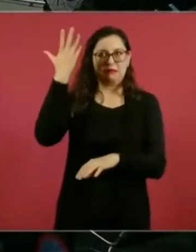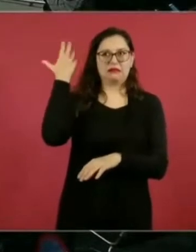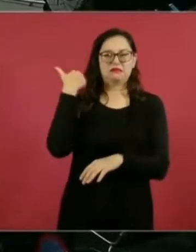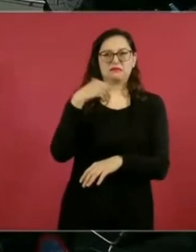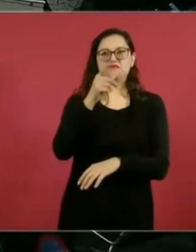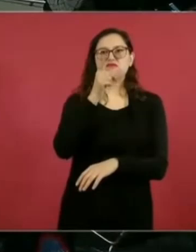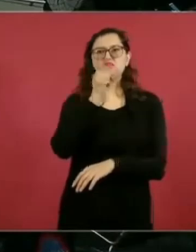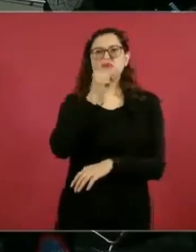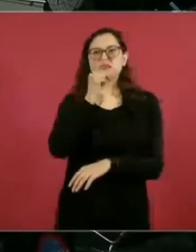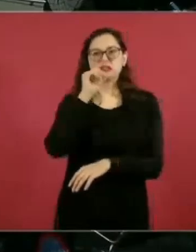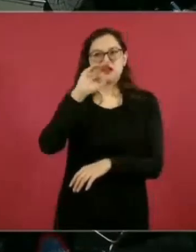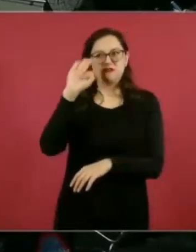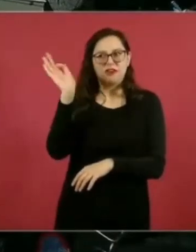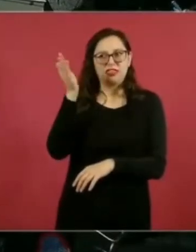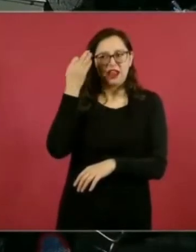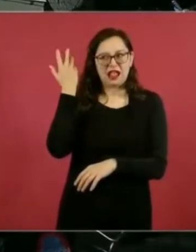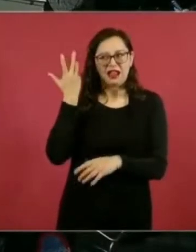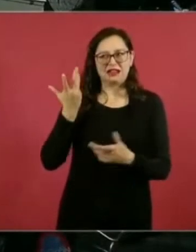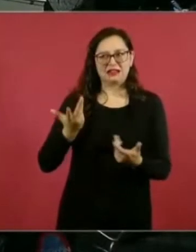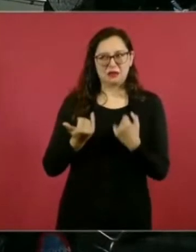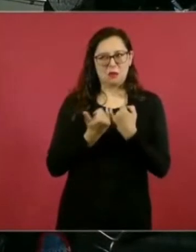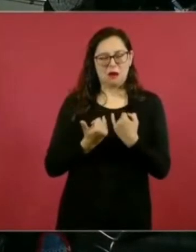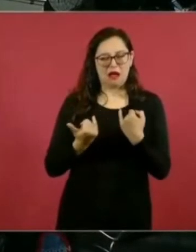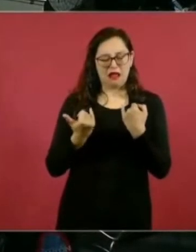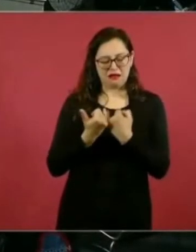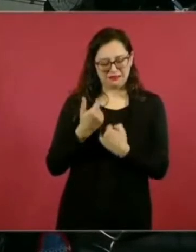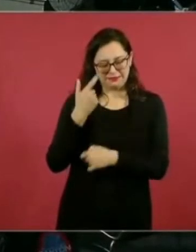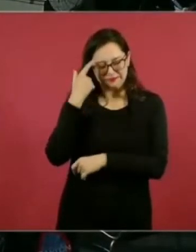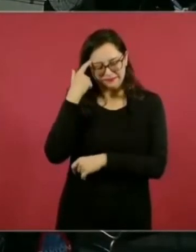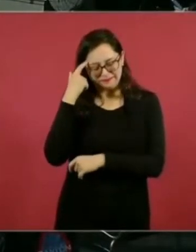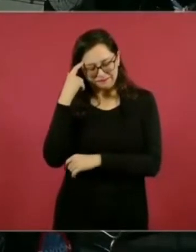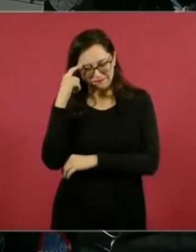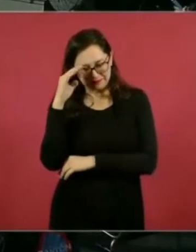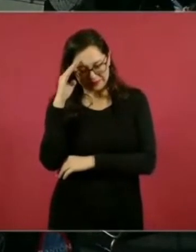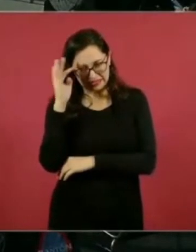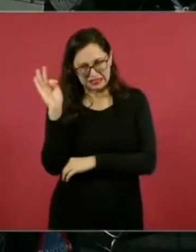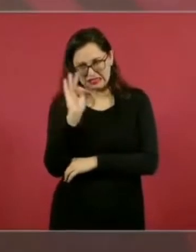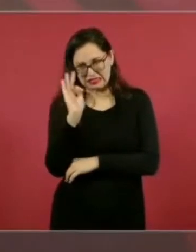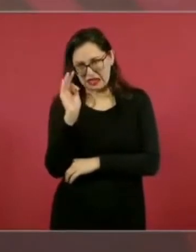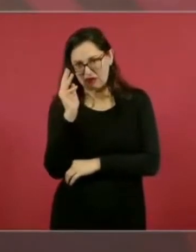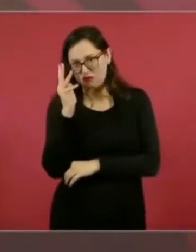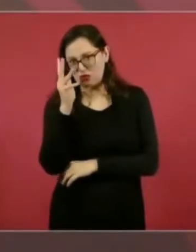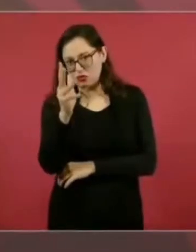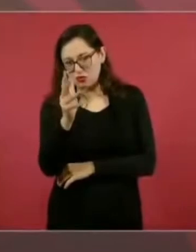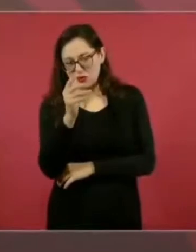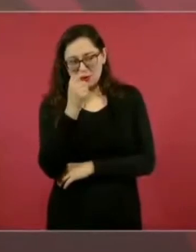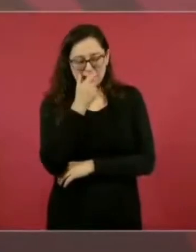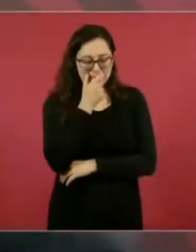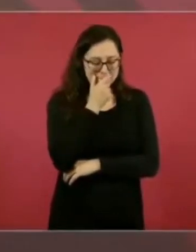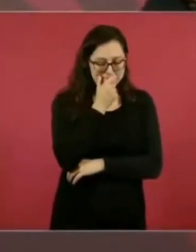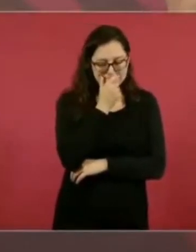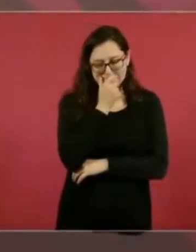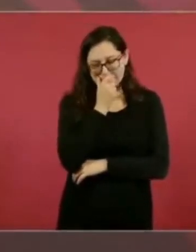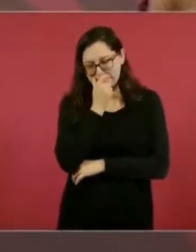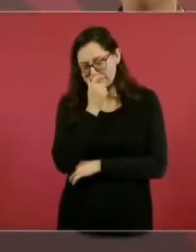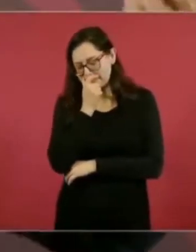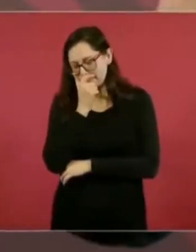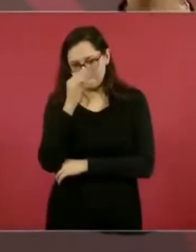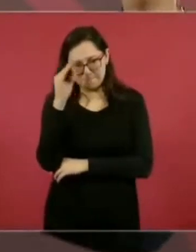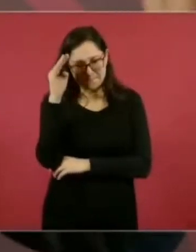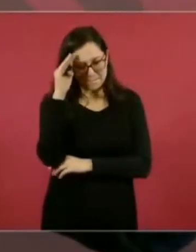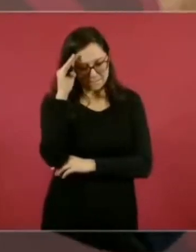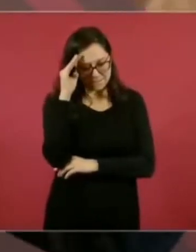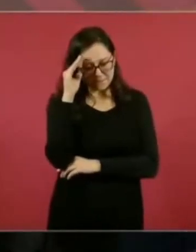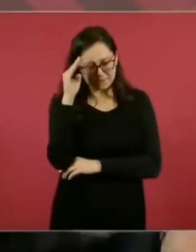Y todo el esfuerzo de crear la Guardia Nacional, en poco tiempo se